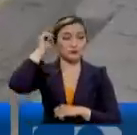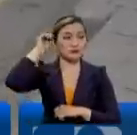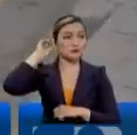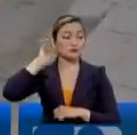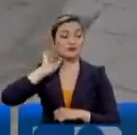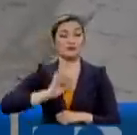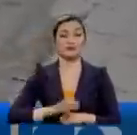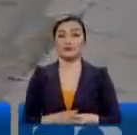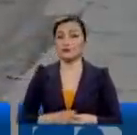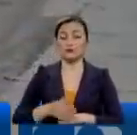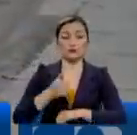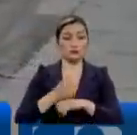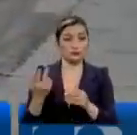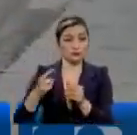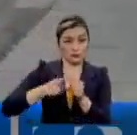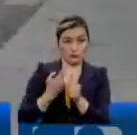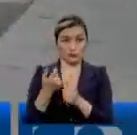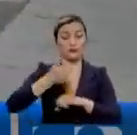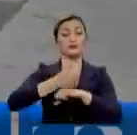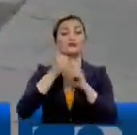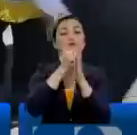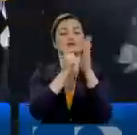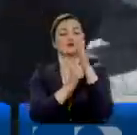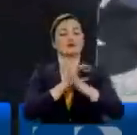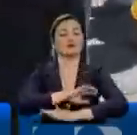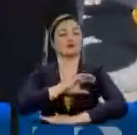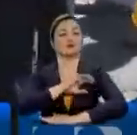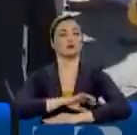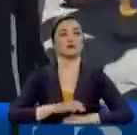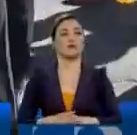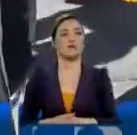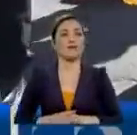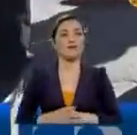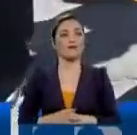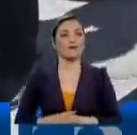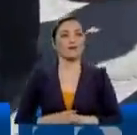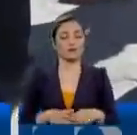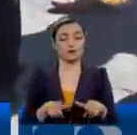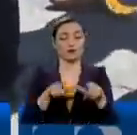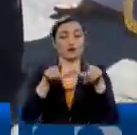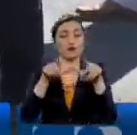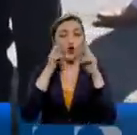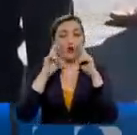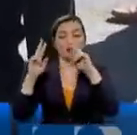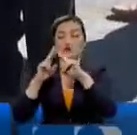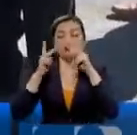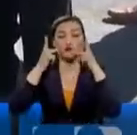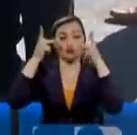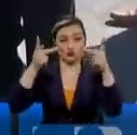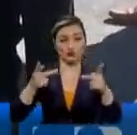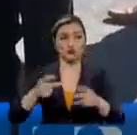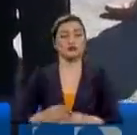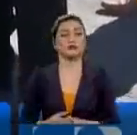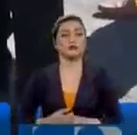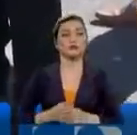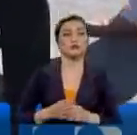autoridades. Con la presencia de las principales autoridades de la Agencia Metropolitana de Tránsito, se entregaron los certificados y reconocimientos públicos a